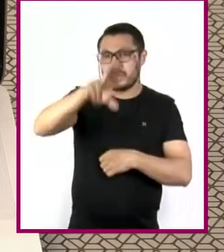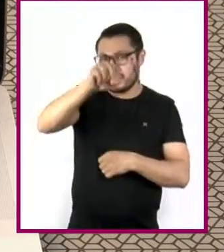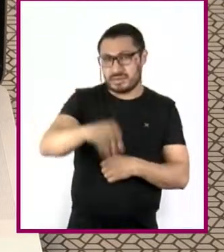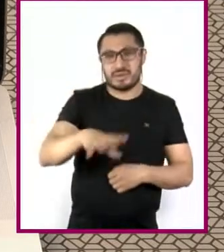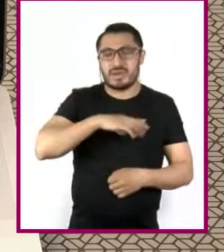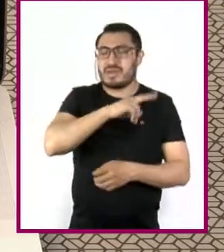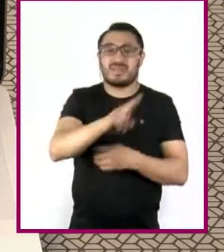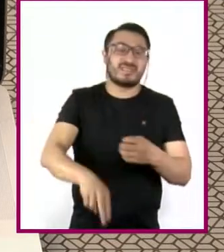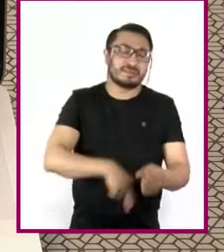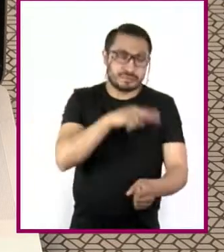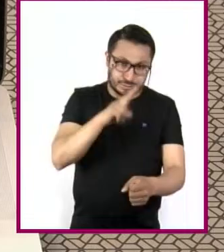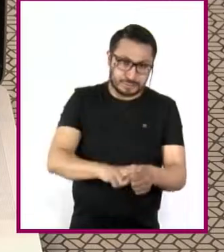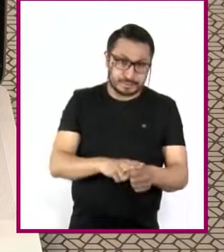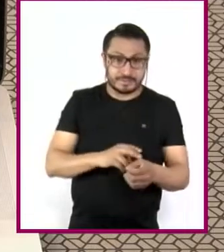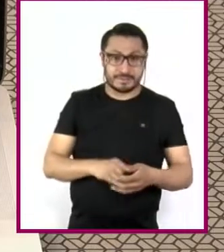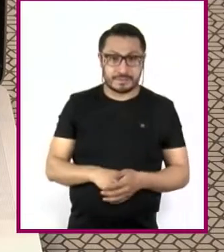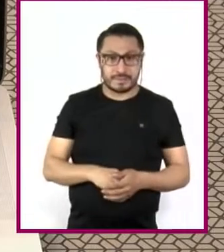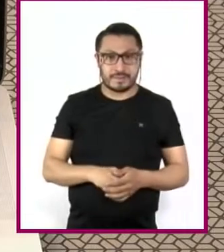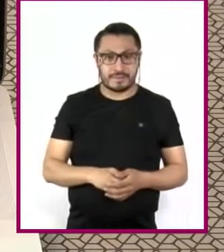proceso natural.